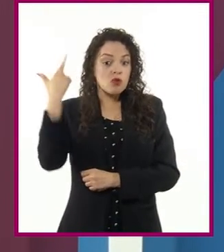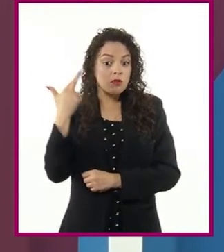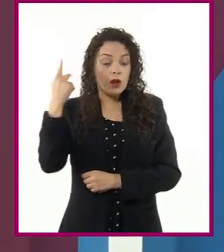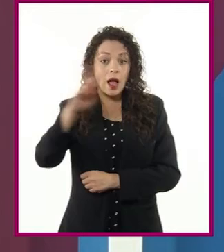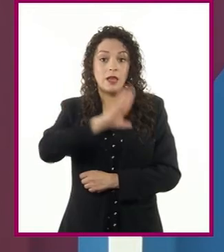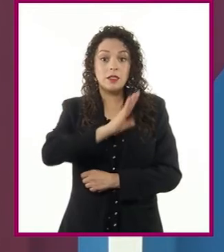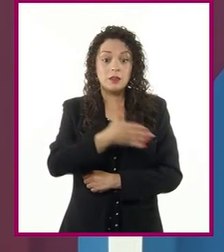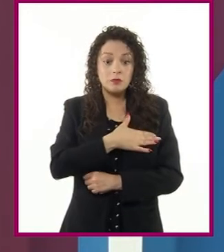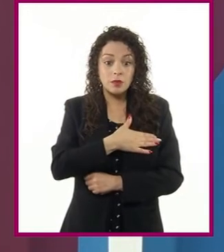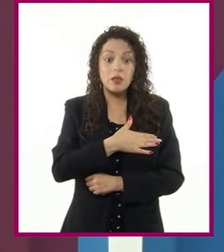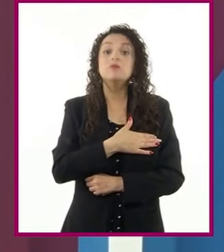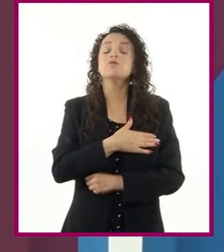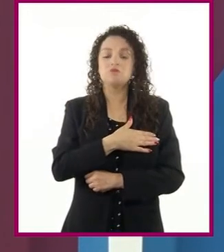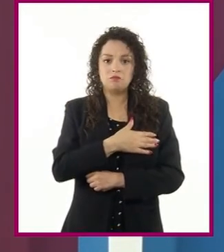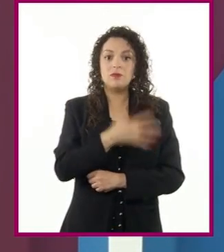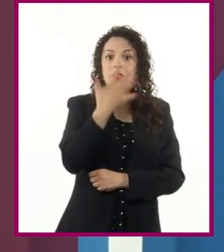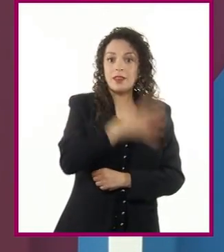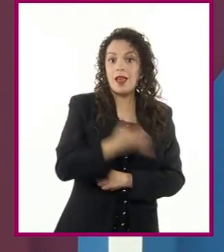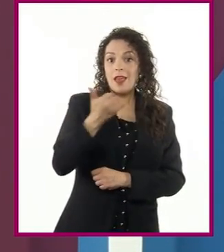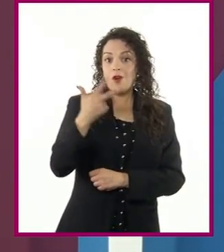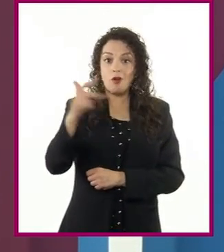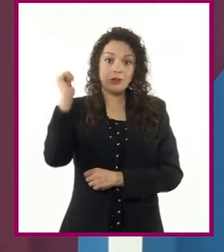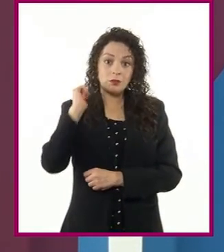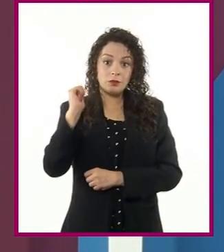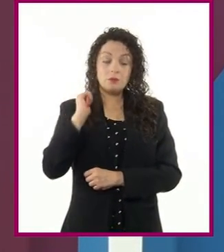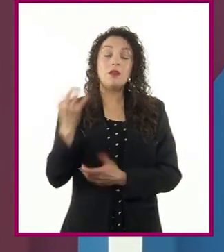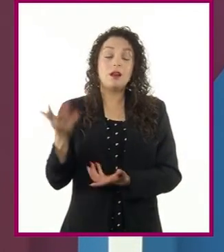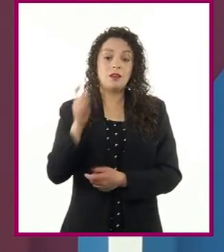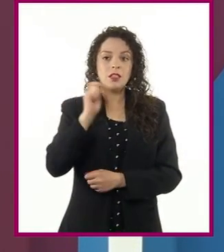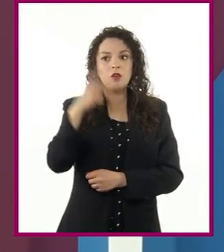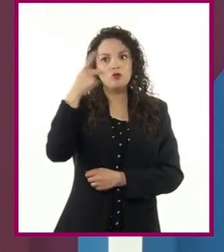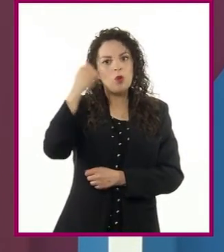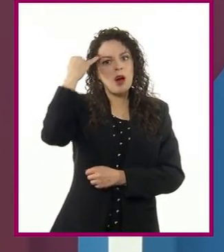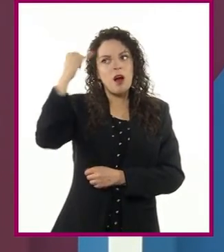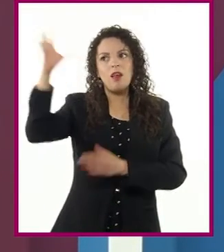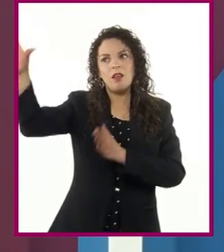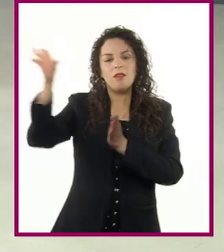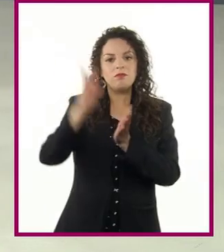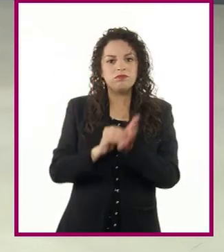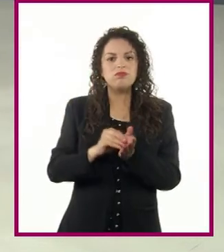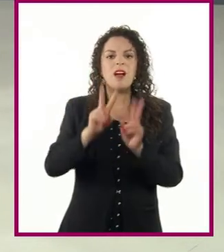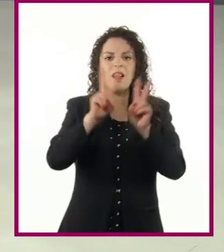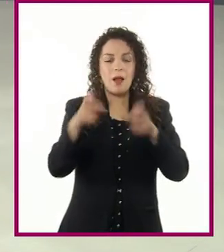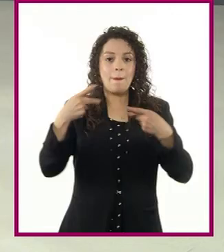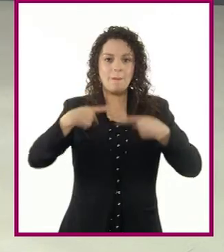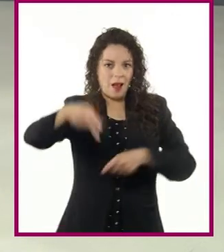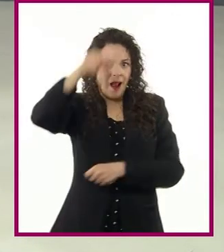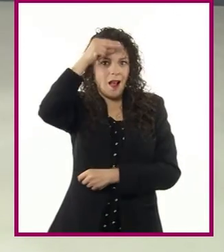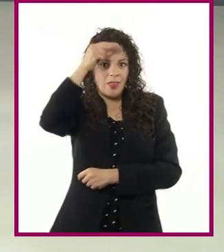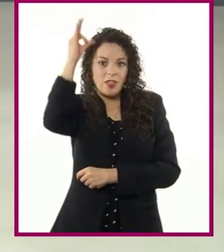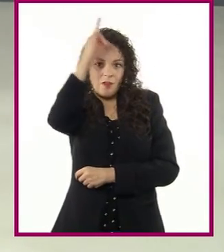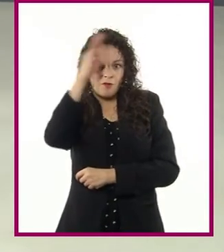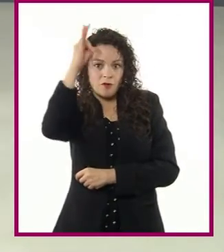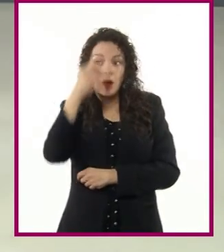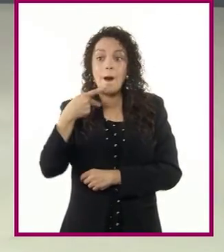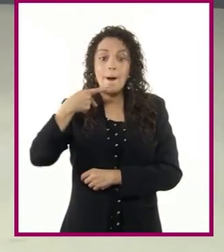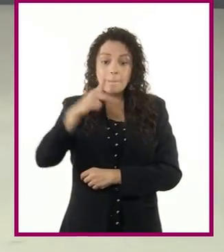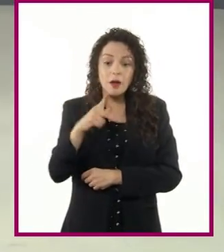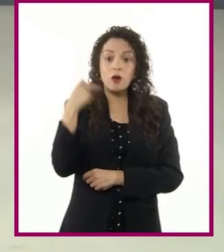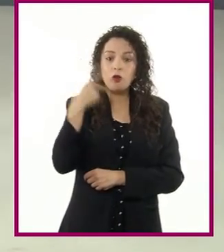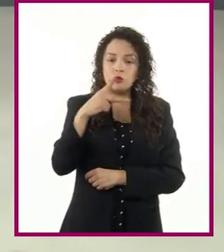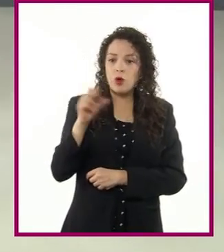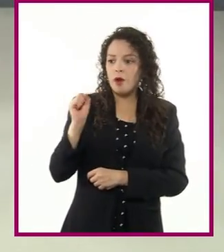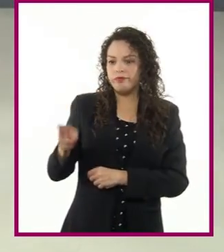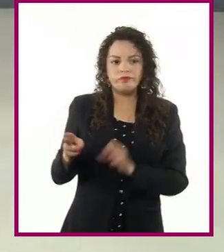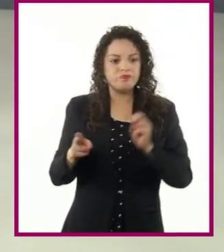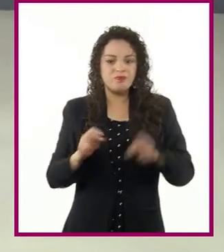VIII modernizaron sus estados, adoptando ciertas ideas de la Ilustración, pero manteniendo sus privilegios,